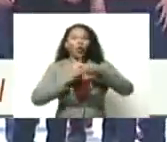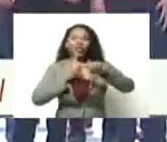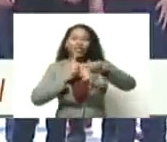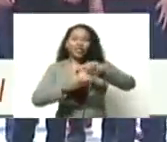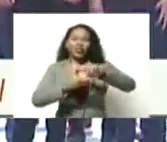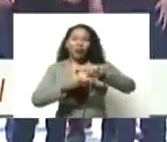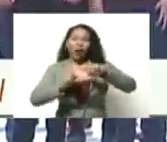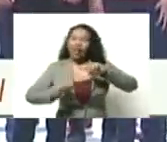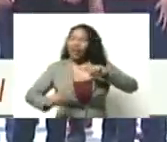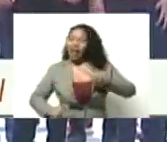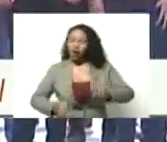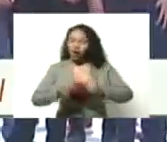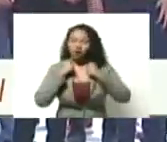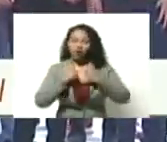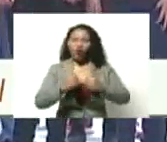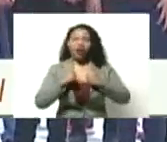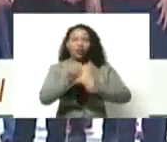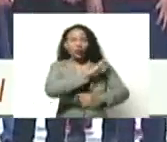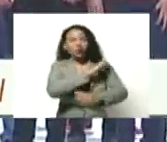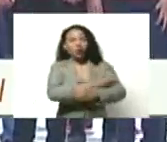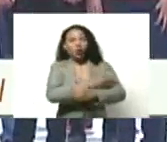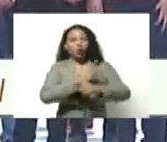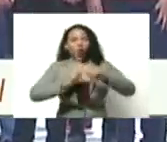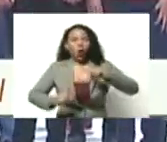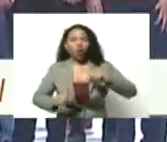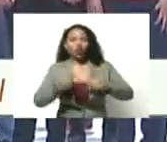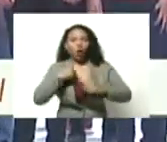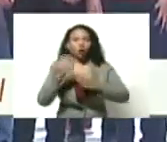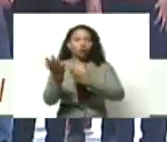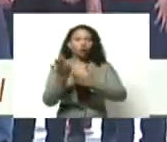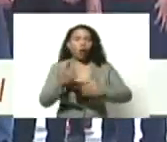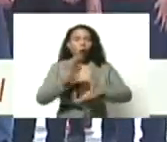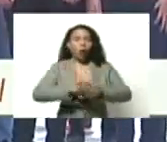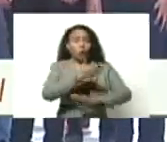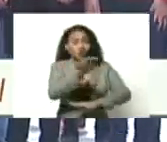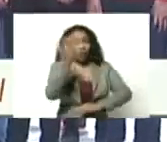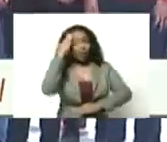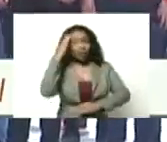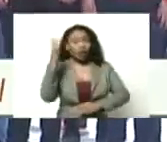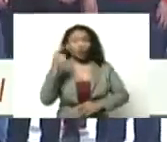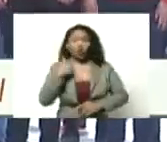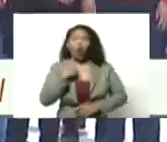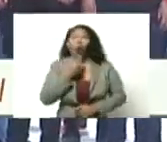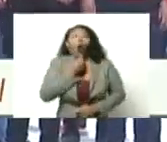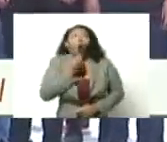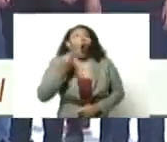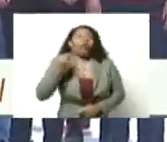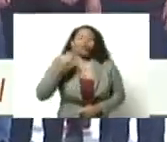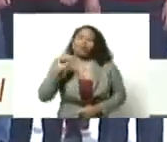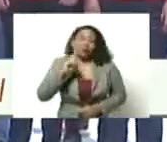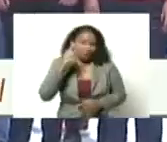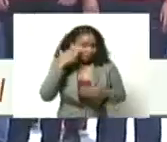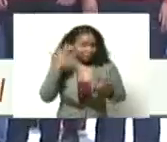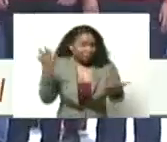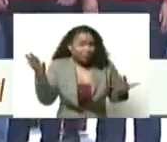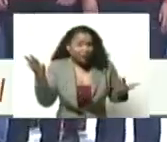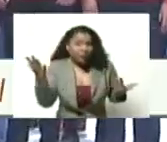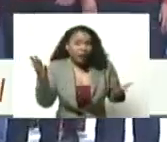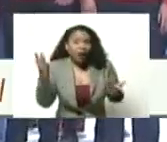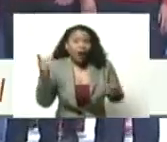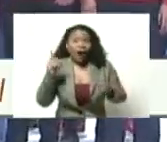carga de energía que yo en lo personal recibo porque ustedes saben que ya uno no es ningún muchacho ve